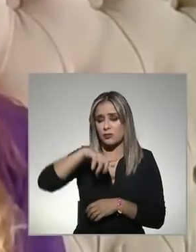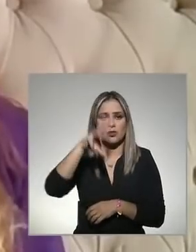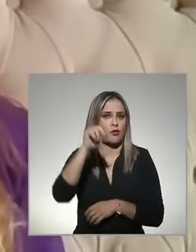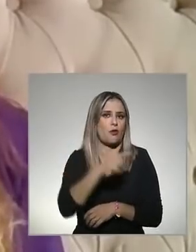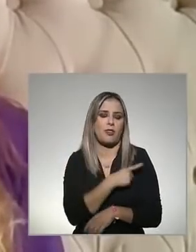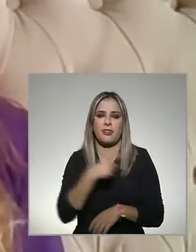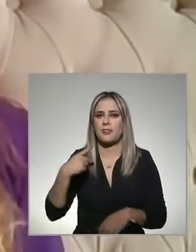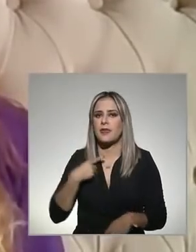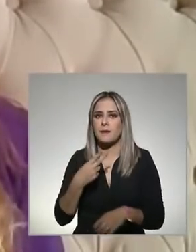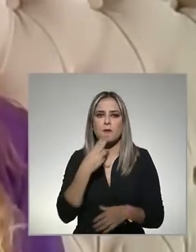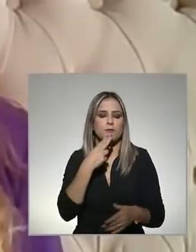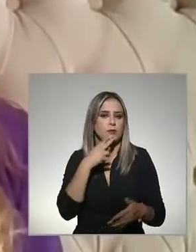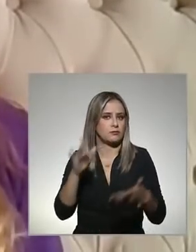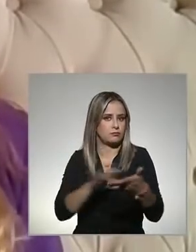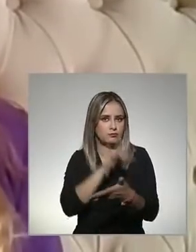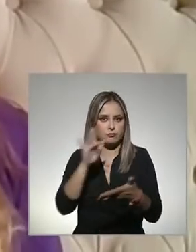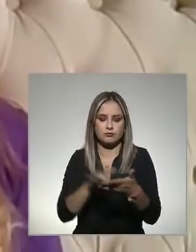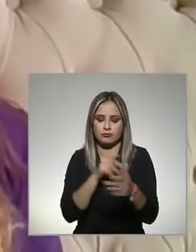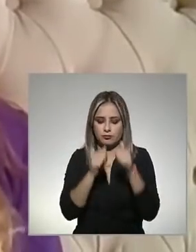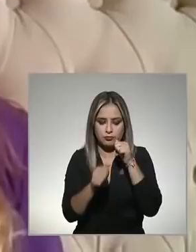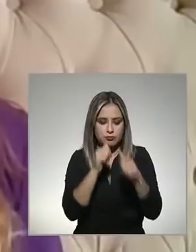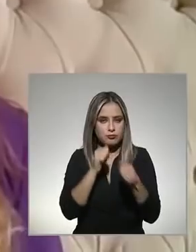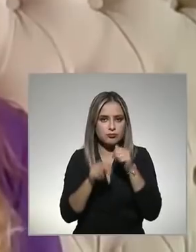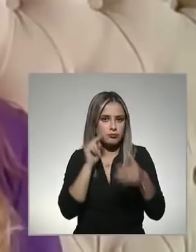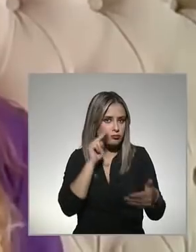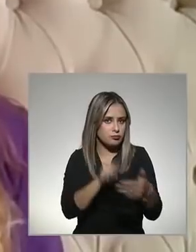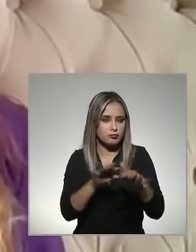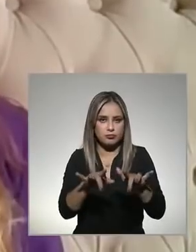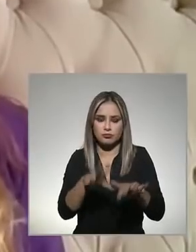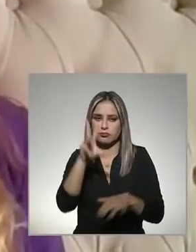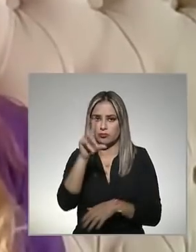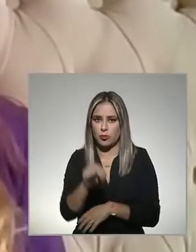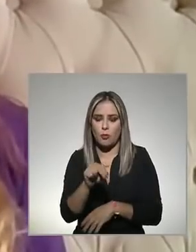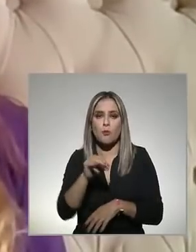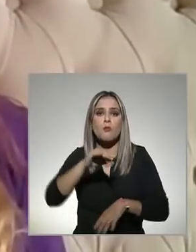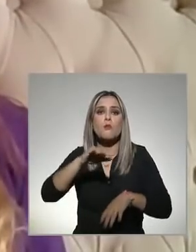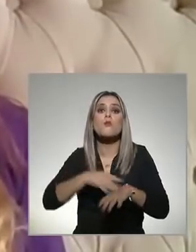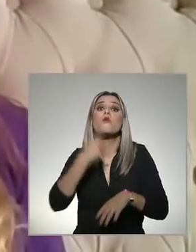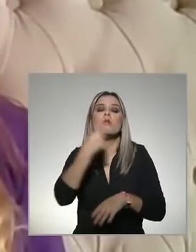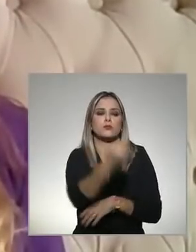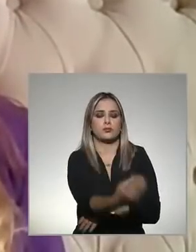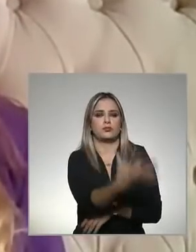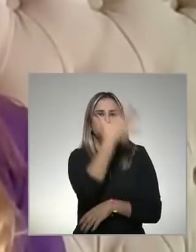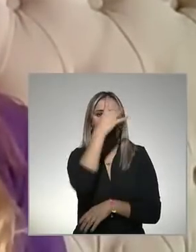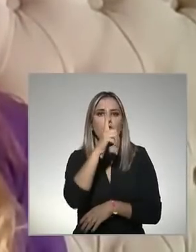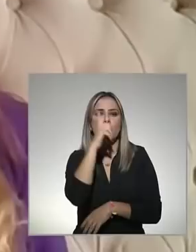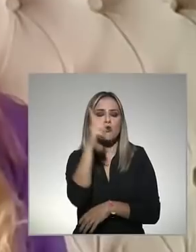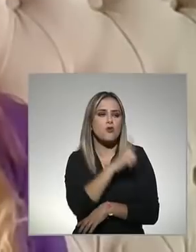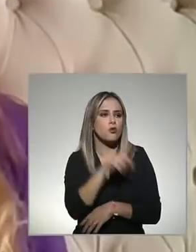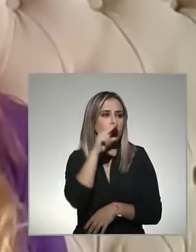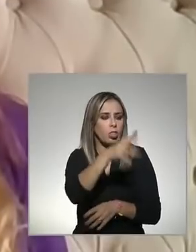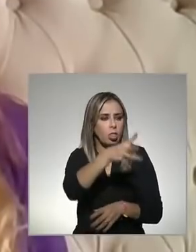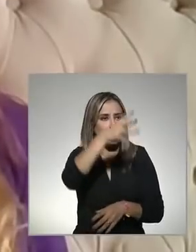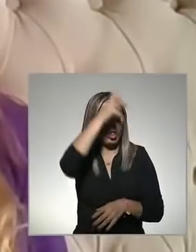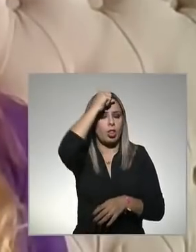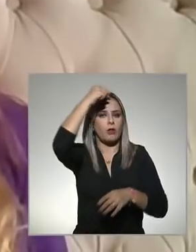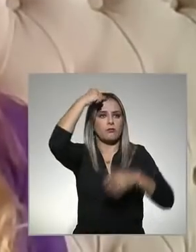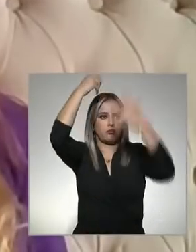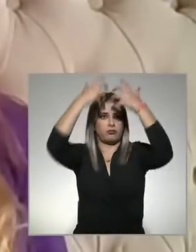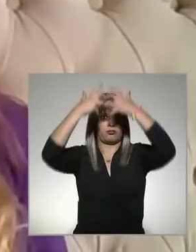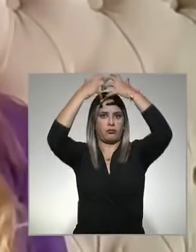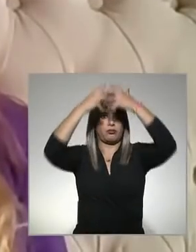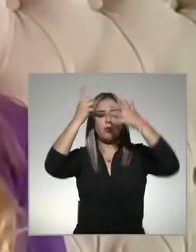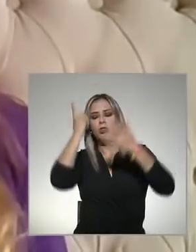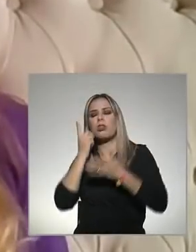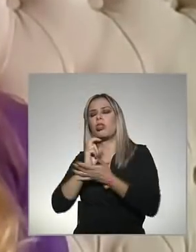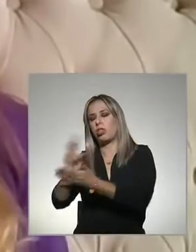con dispositivos móviles o computadoras, etcétera, porque puede alterar su sueño. Asimismo, es importante